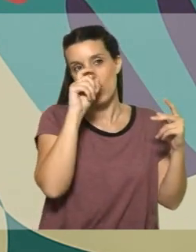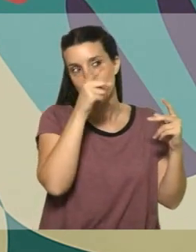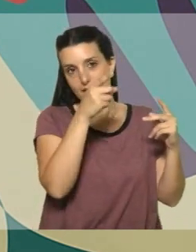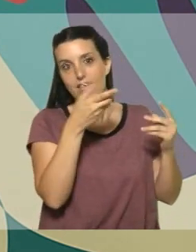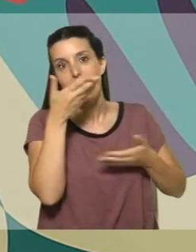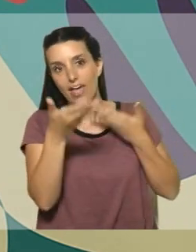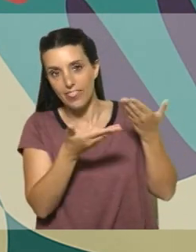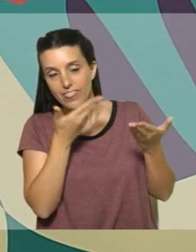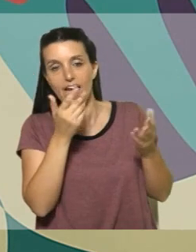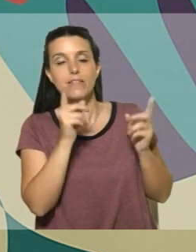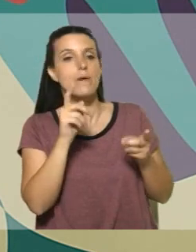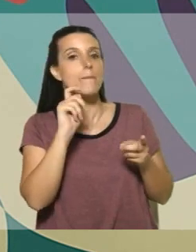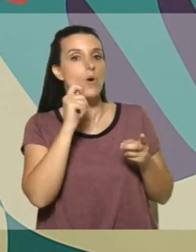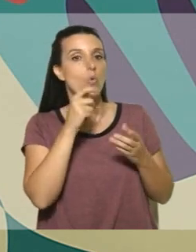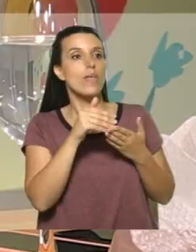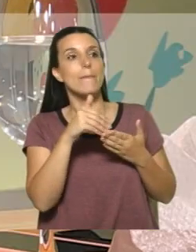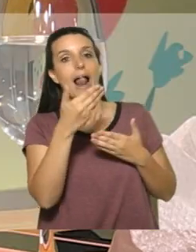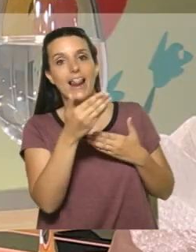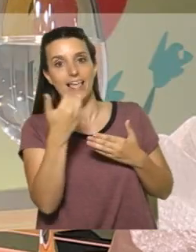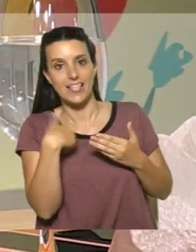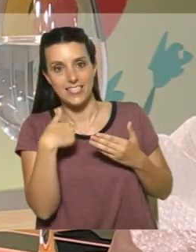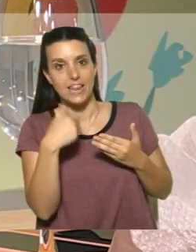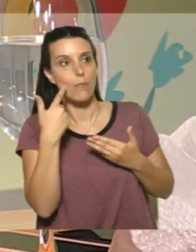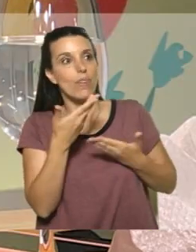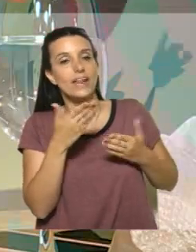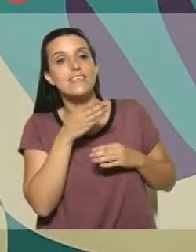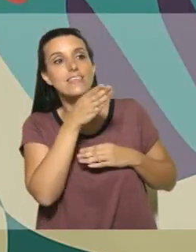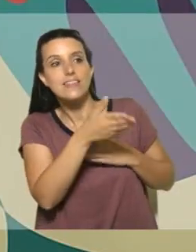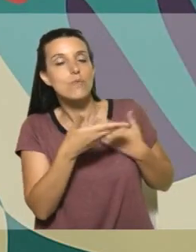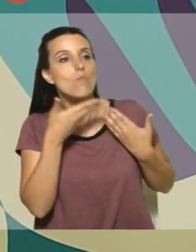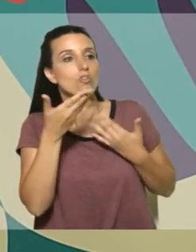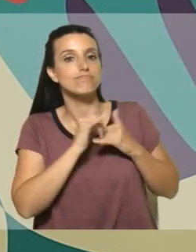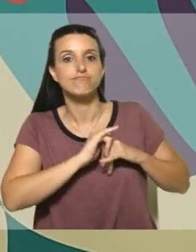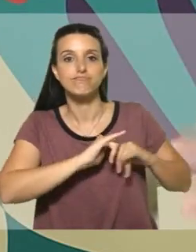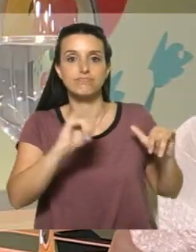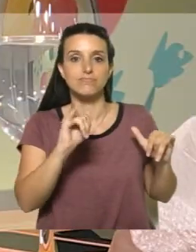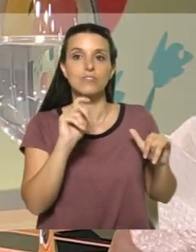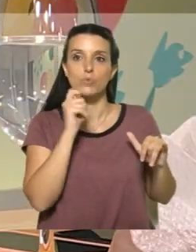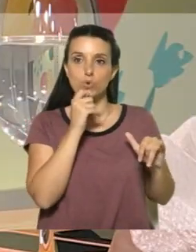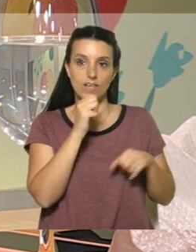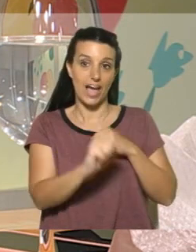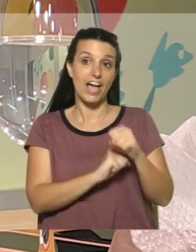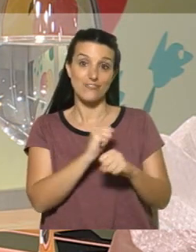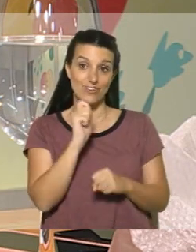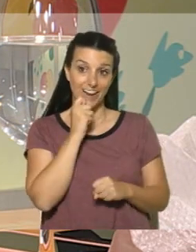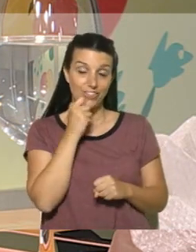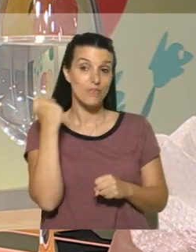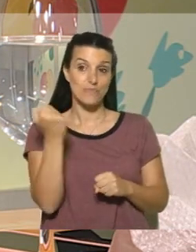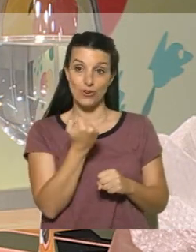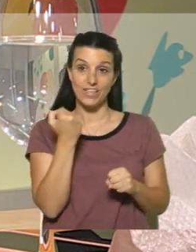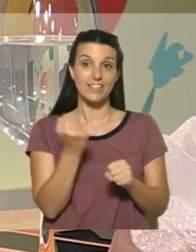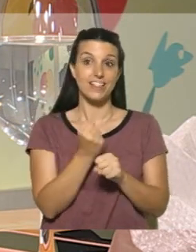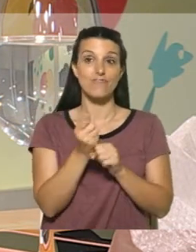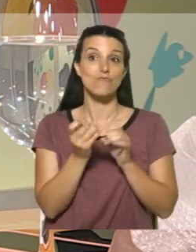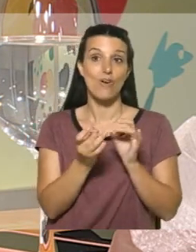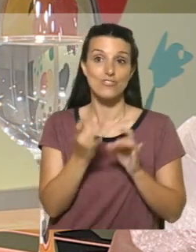canciones hacia el otro lado del río. Y así que re contento con eso, con todo lo que está pasando. Así que un año importante, un año bueno